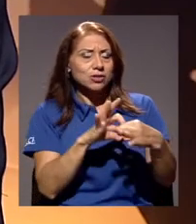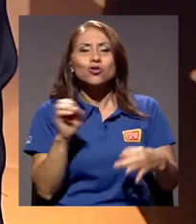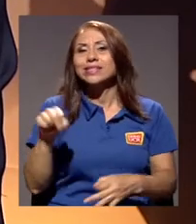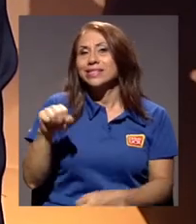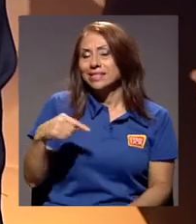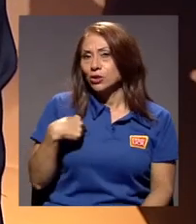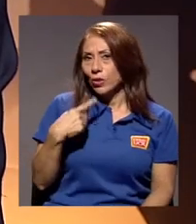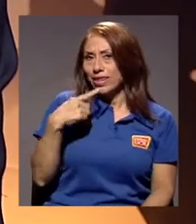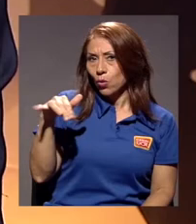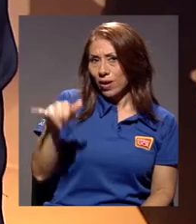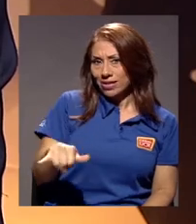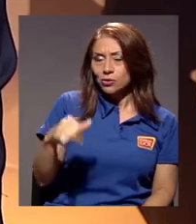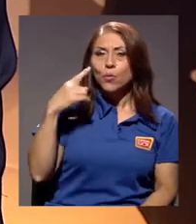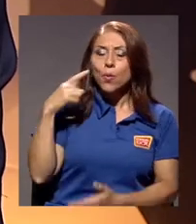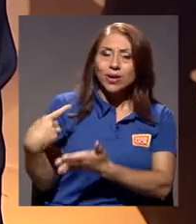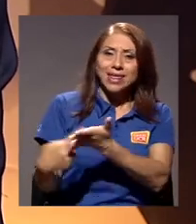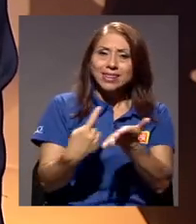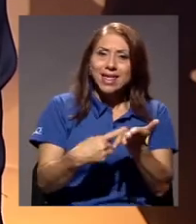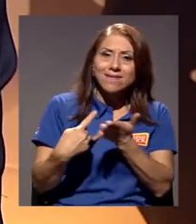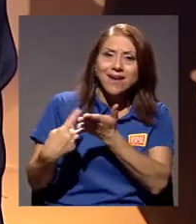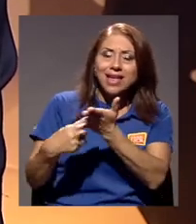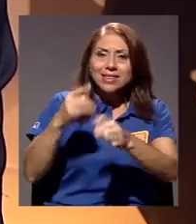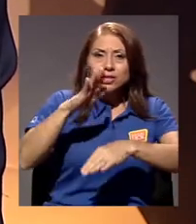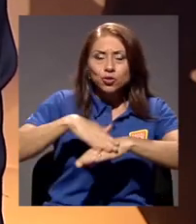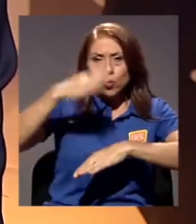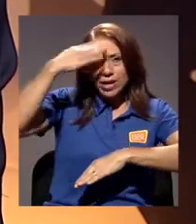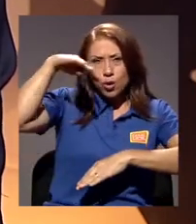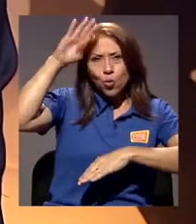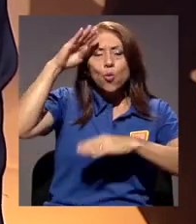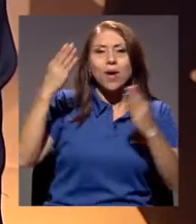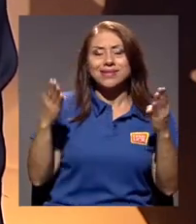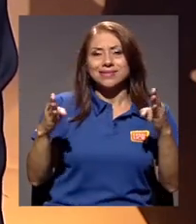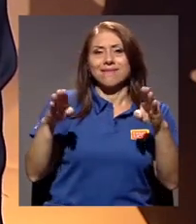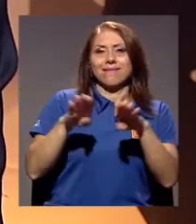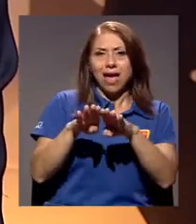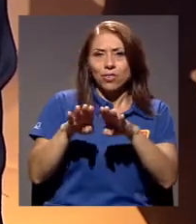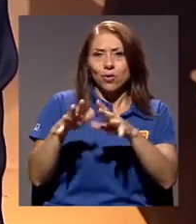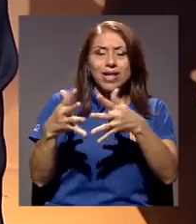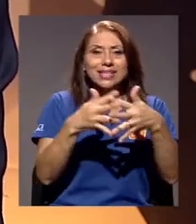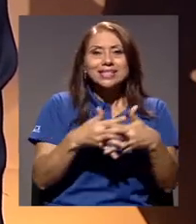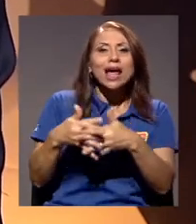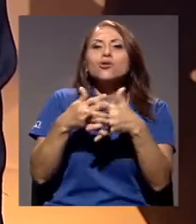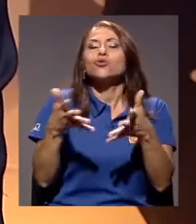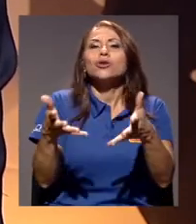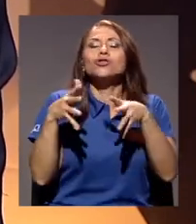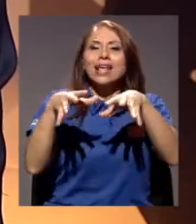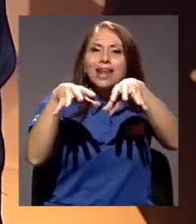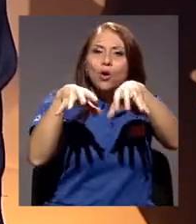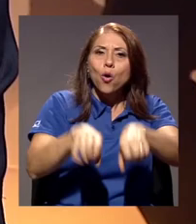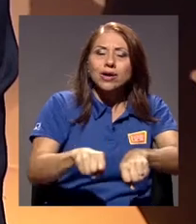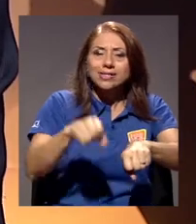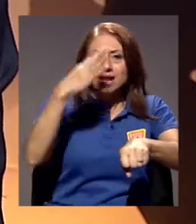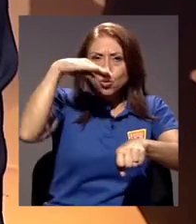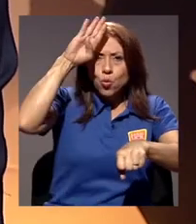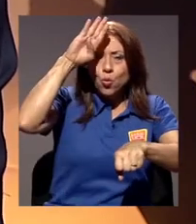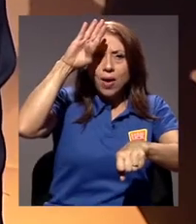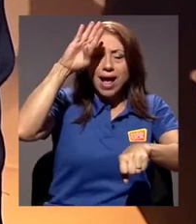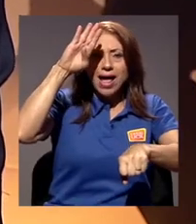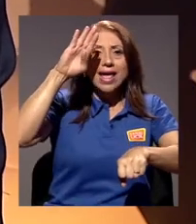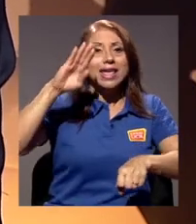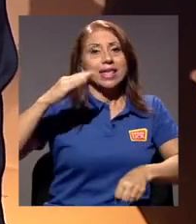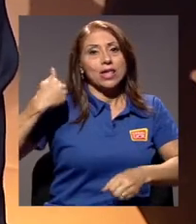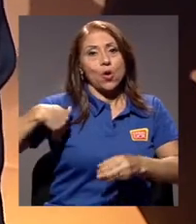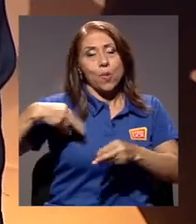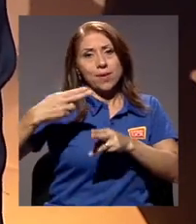el debate sobre cuba es un debate cerrado los eeuu quieren conquistar el cubo y jefferson lo